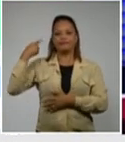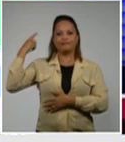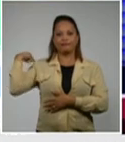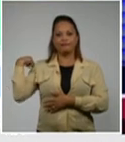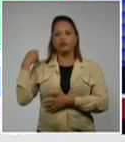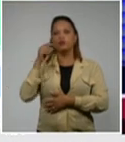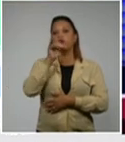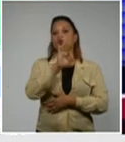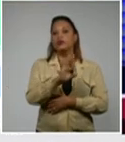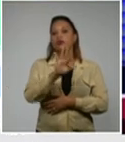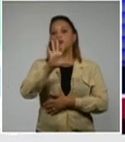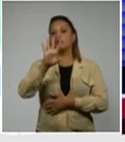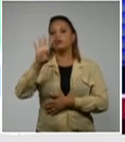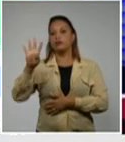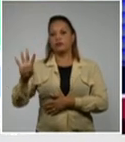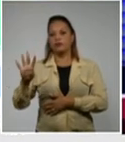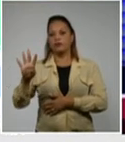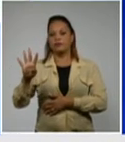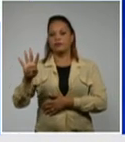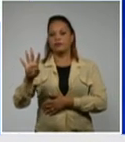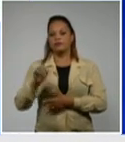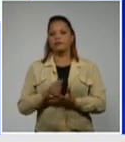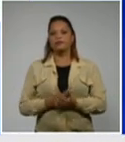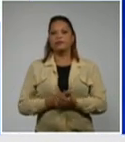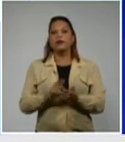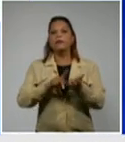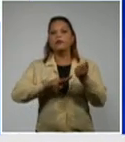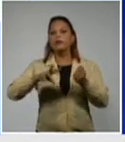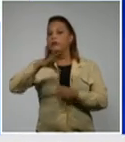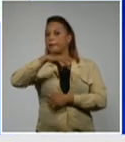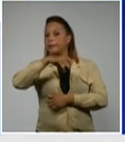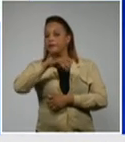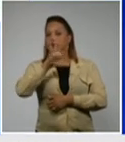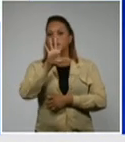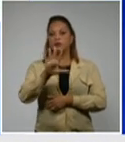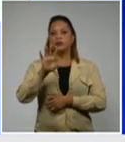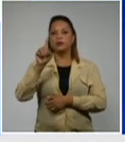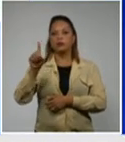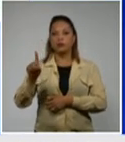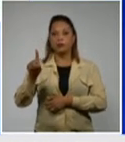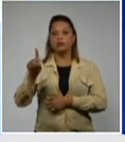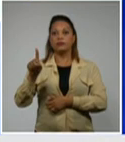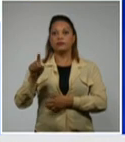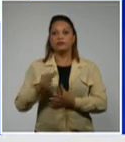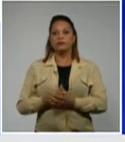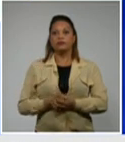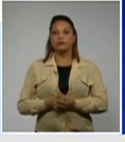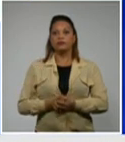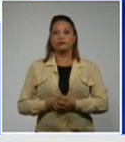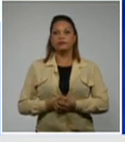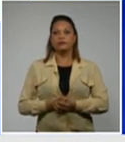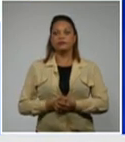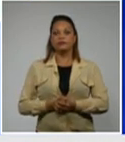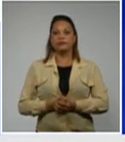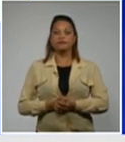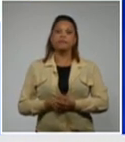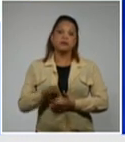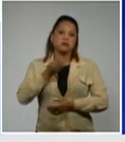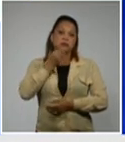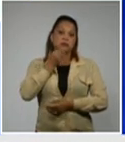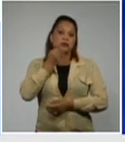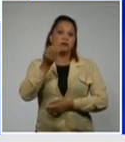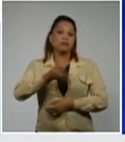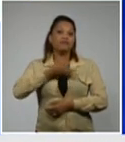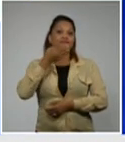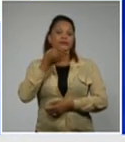854. Pinar del Río con 51 casos autóctonos, pudiéramos decir que es